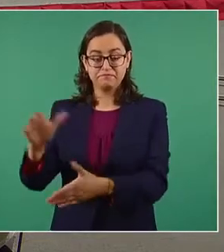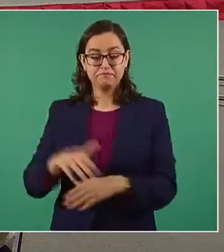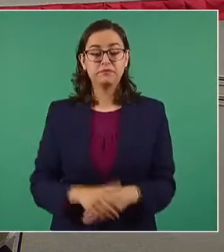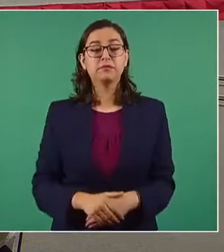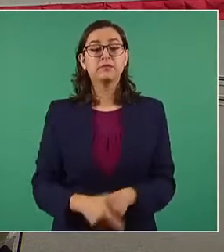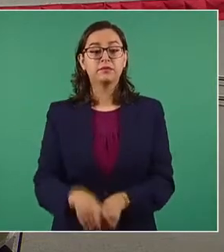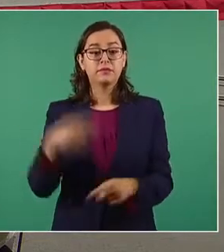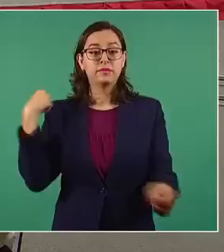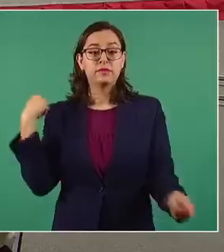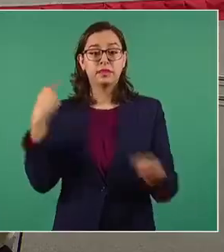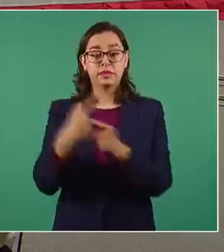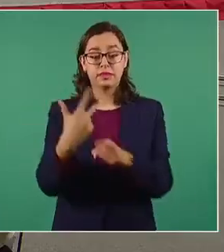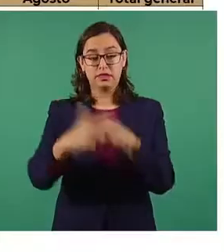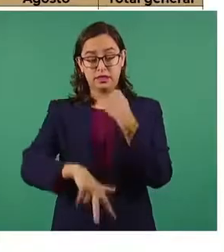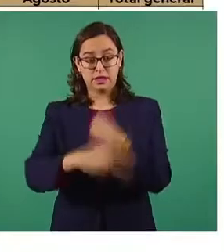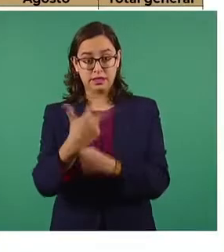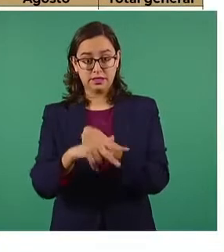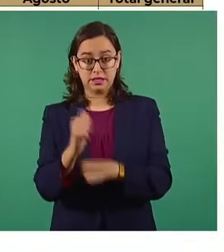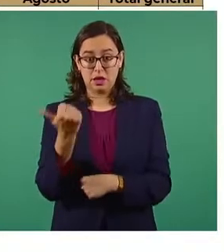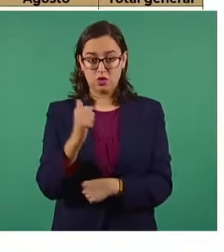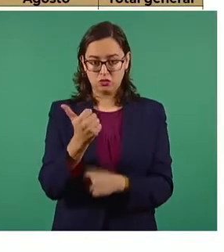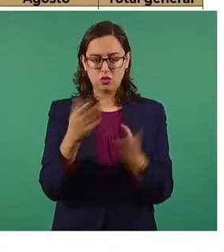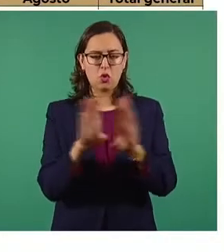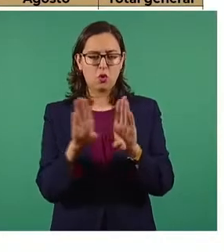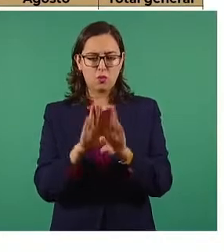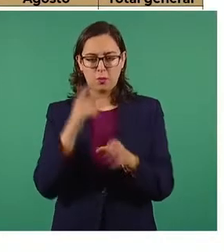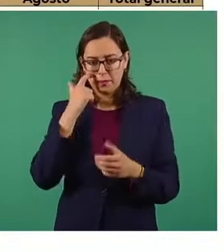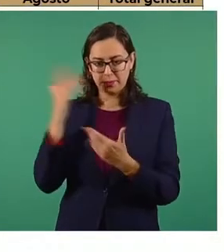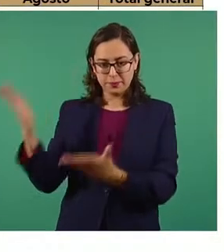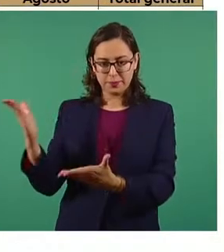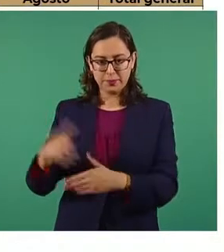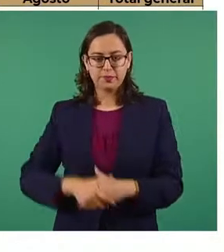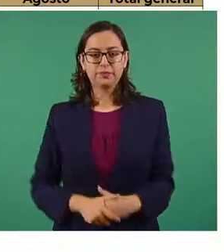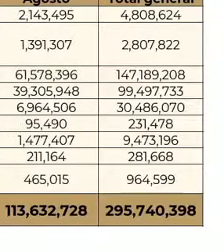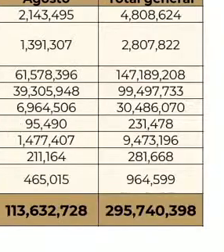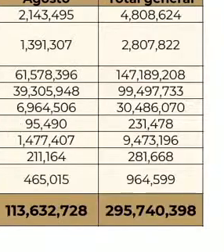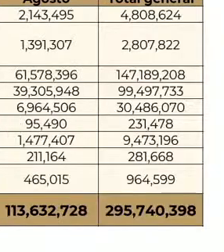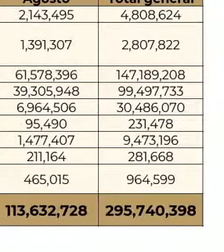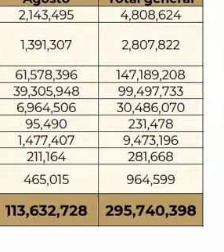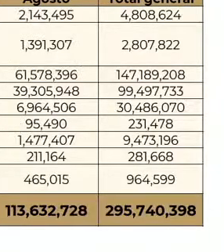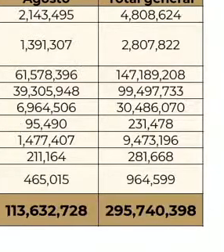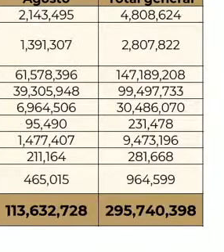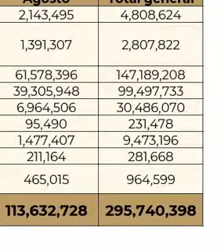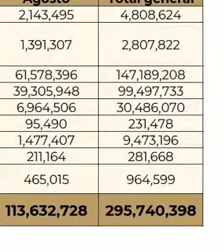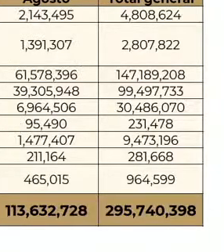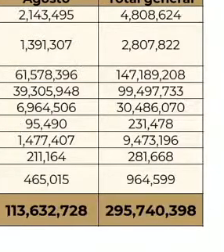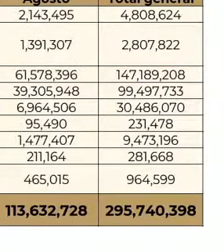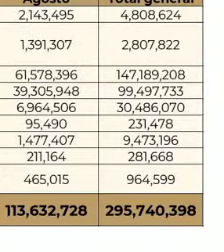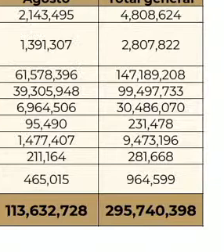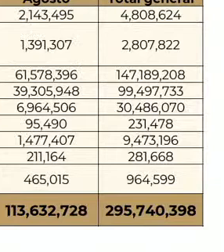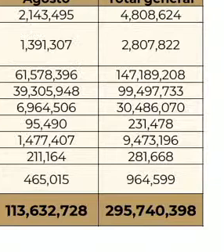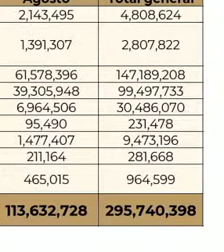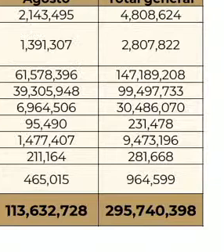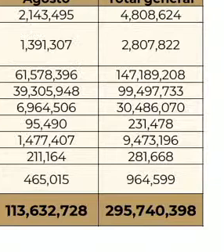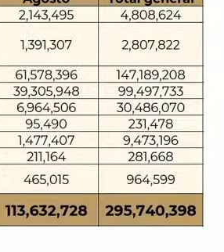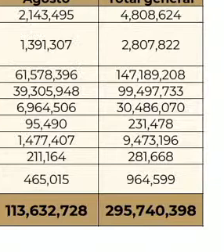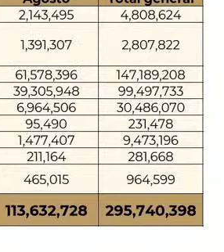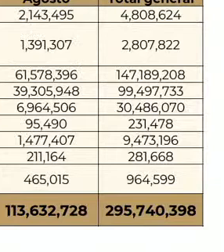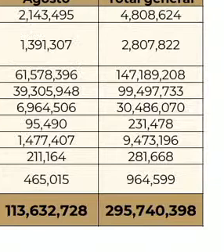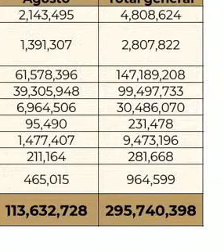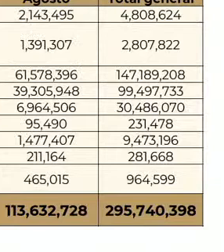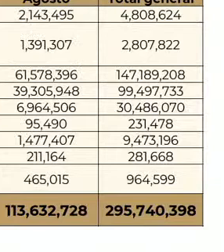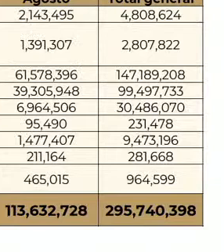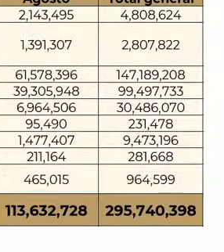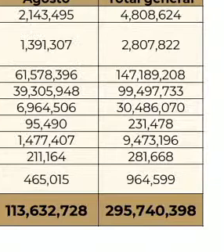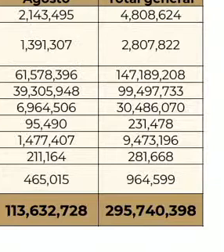13 de agosto habíamos recibido cerca de 295 millones de piezas y ayer se complementaron, se